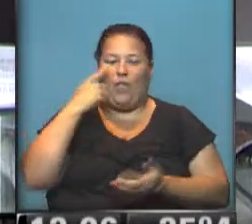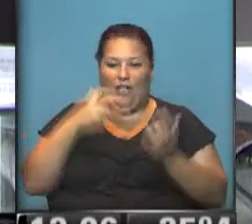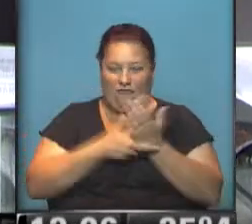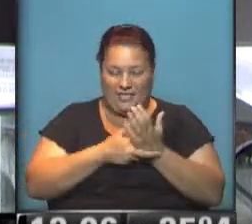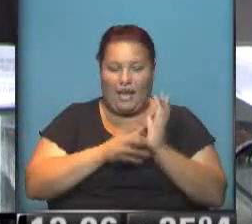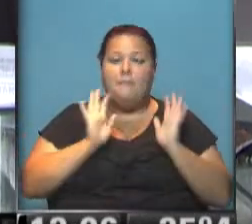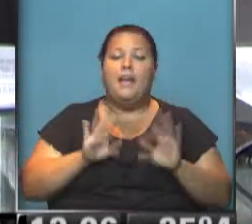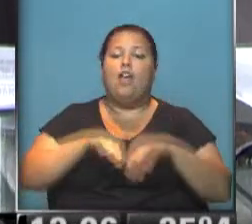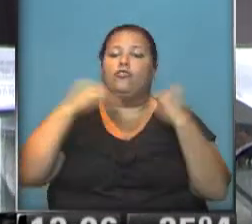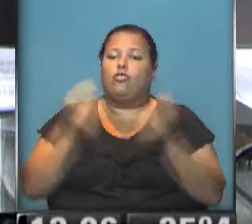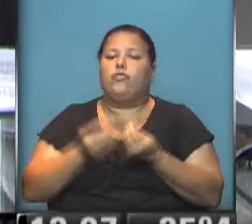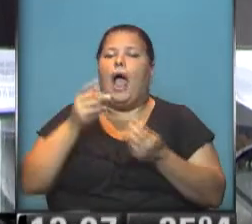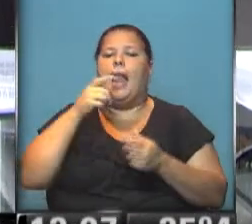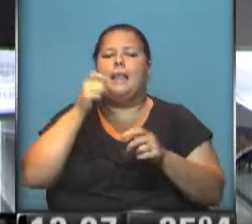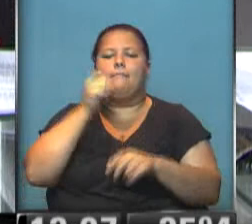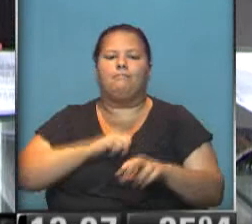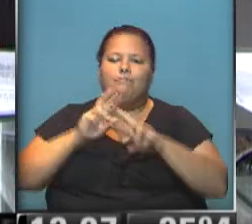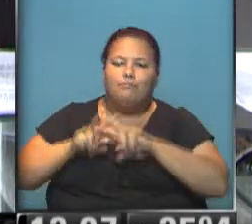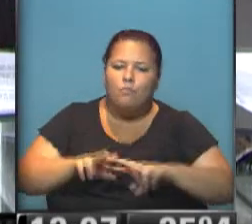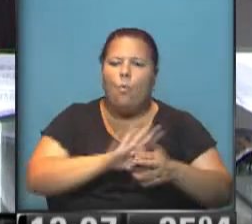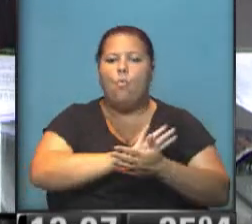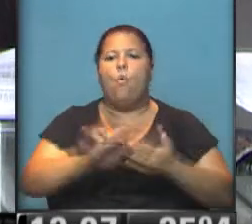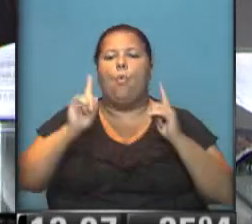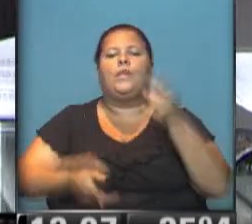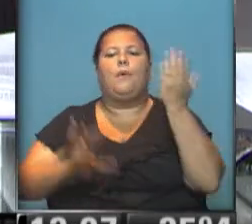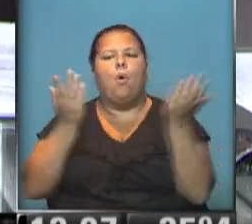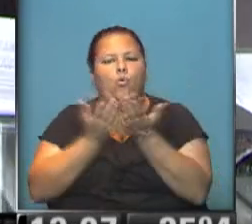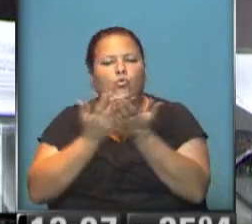Pero se espera el resultado de nuevas pericias. También se están analizando más indagatorias.